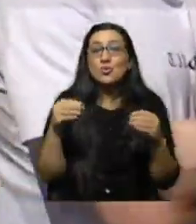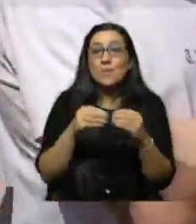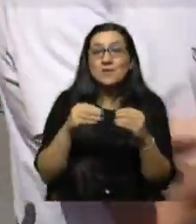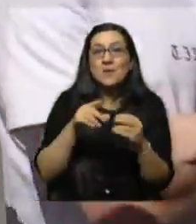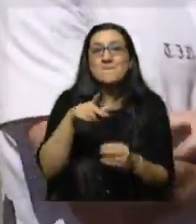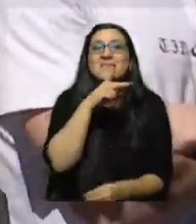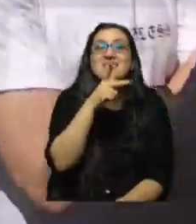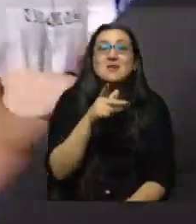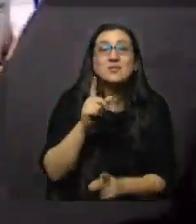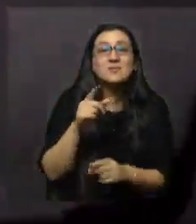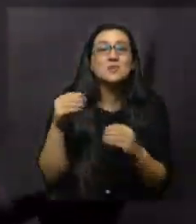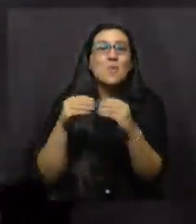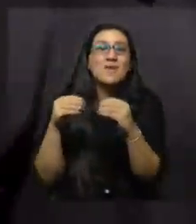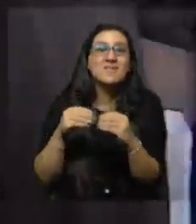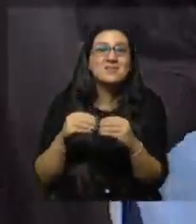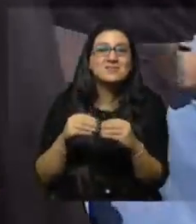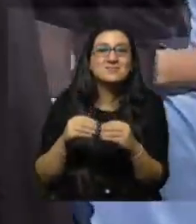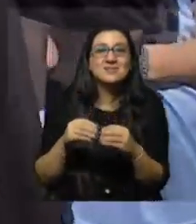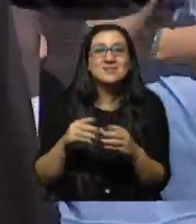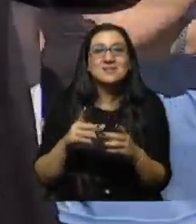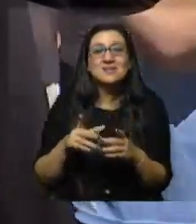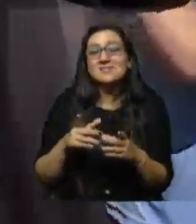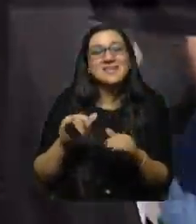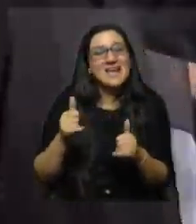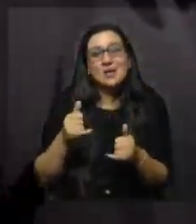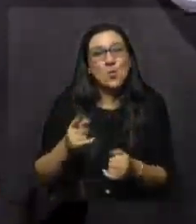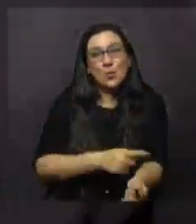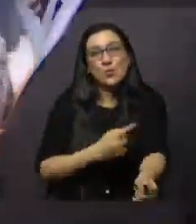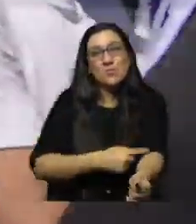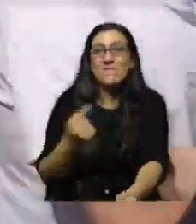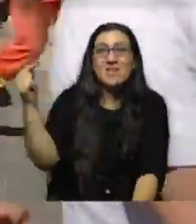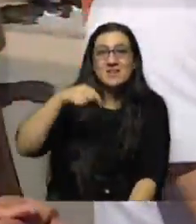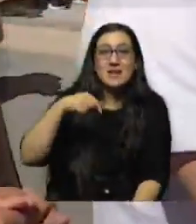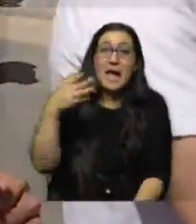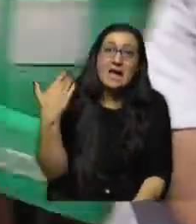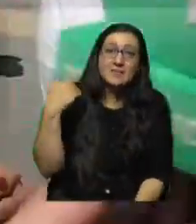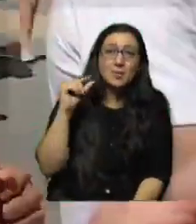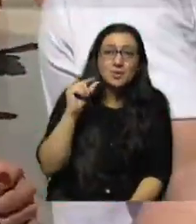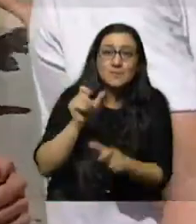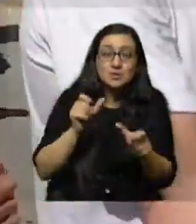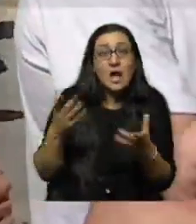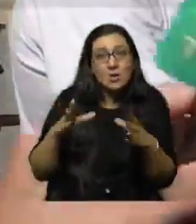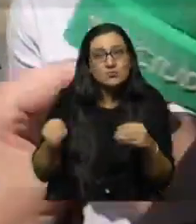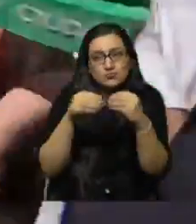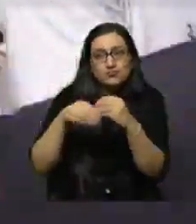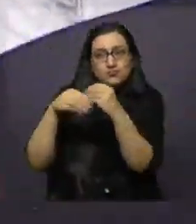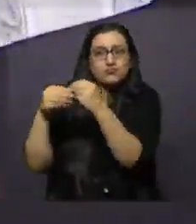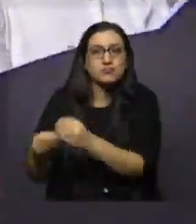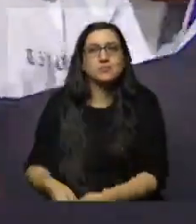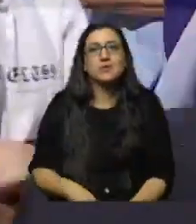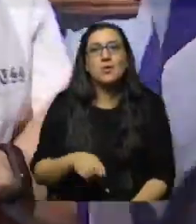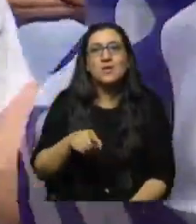mi hijo con los compañeros acá. Es como medio cábala venir acá. Pero se llenó ahora, había poca gente. ¿Hay resultado acá de la barra de